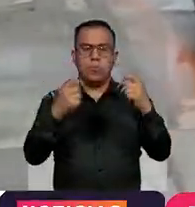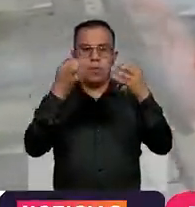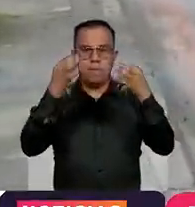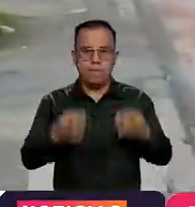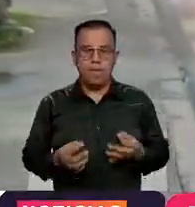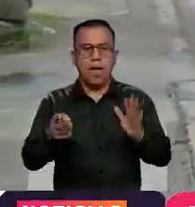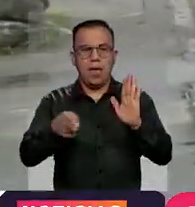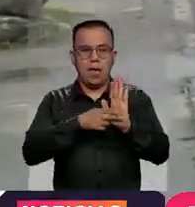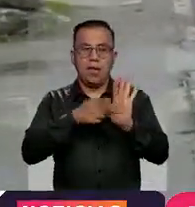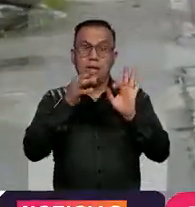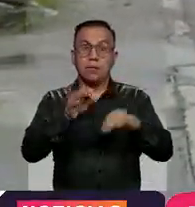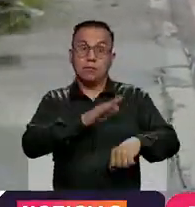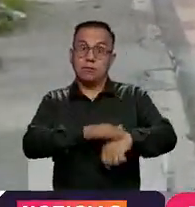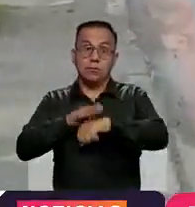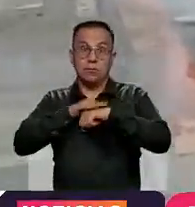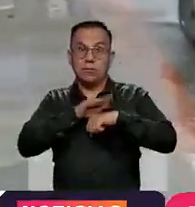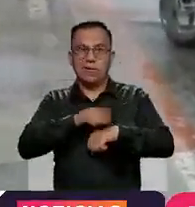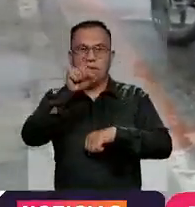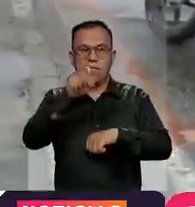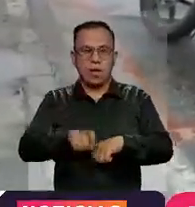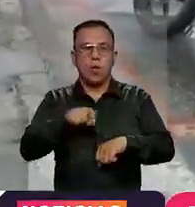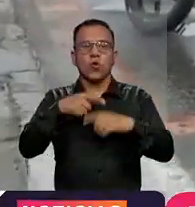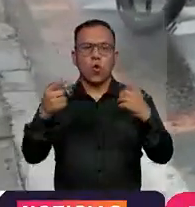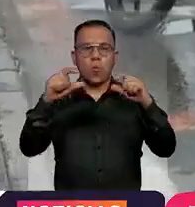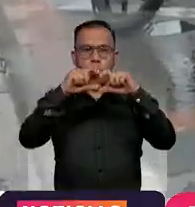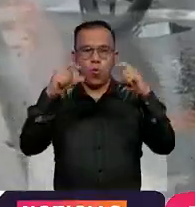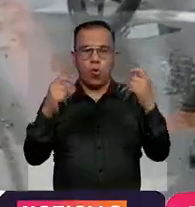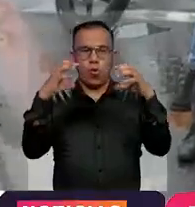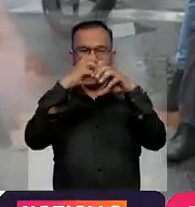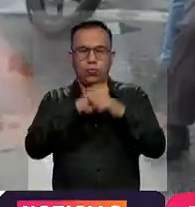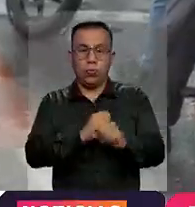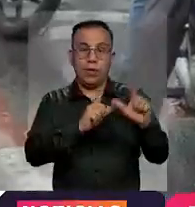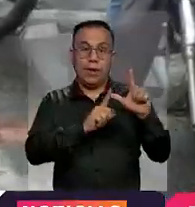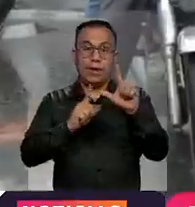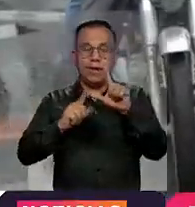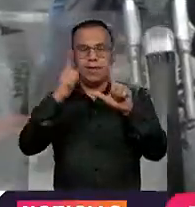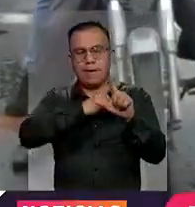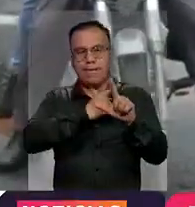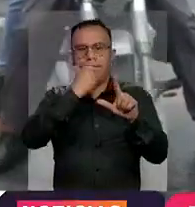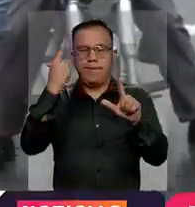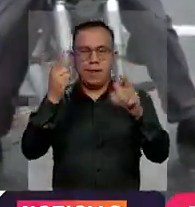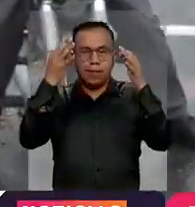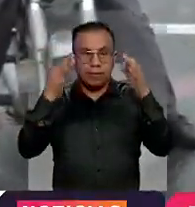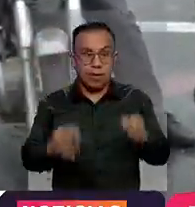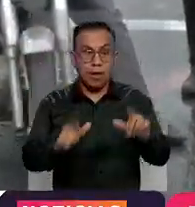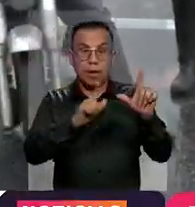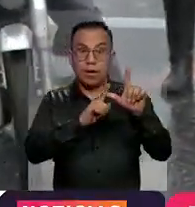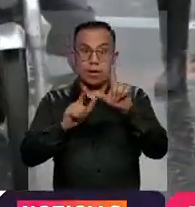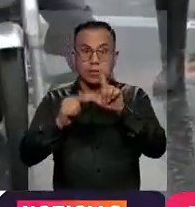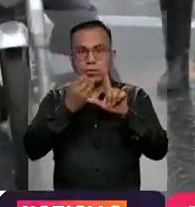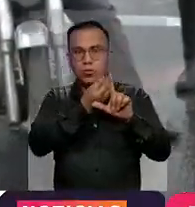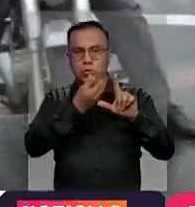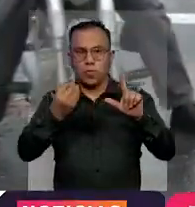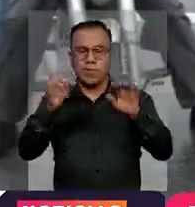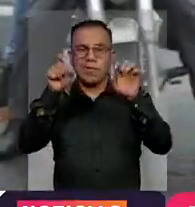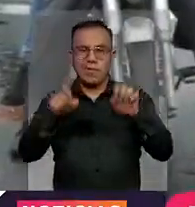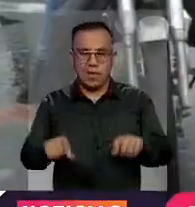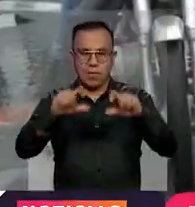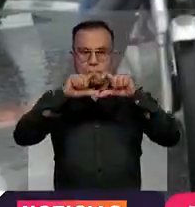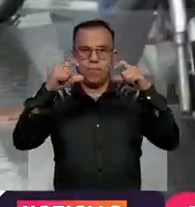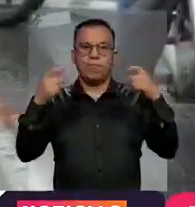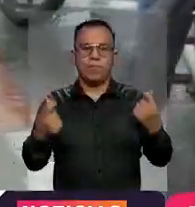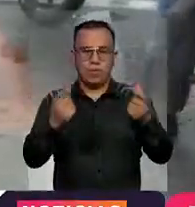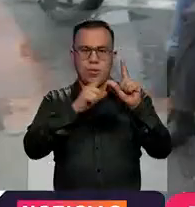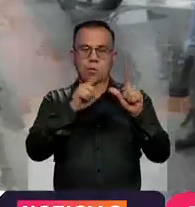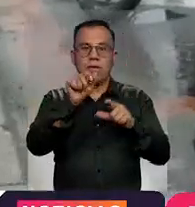correcta. Es de recordar que este debe ser con fondo oscuro y letra blanca. Las letras y los números deben estar en tipo